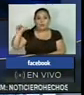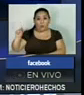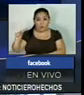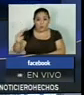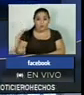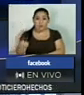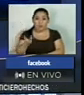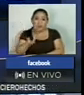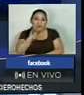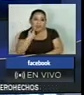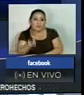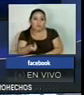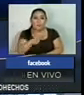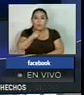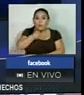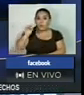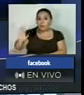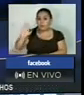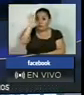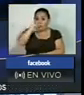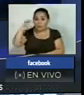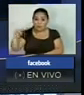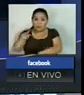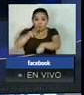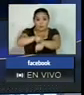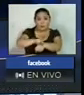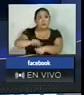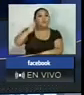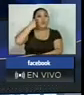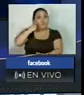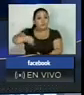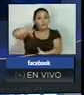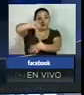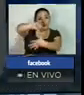informa de la situación en ese país suramericano. Adelante.